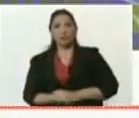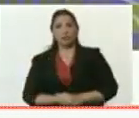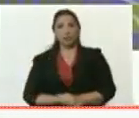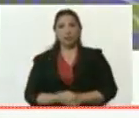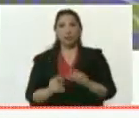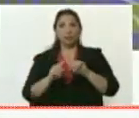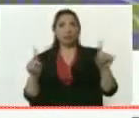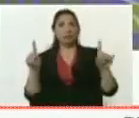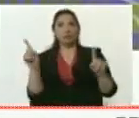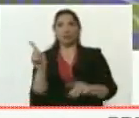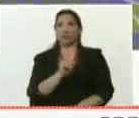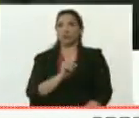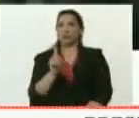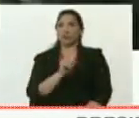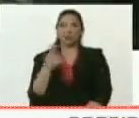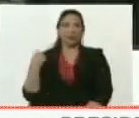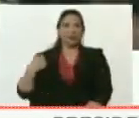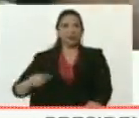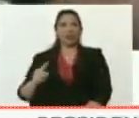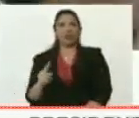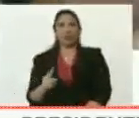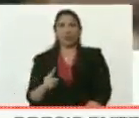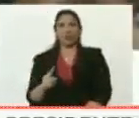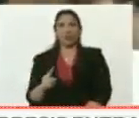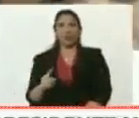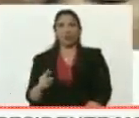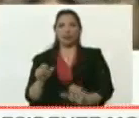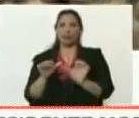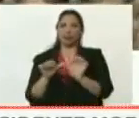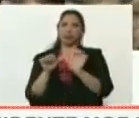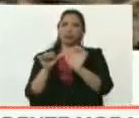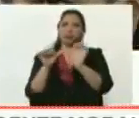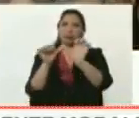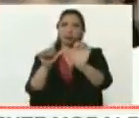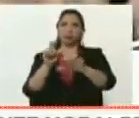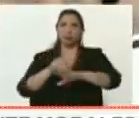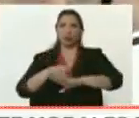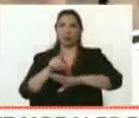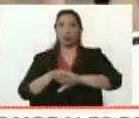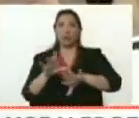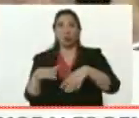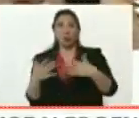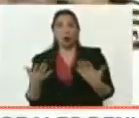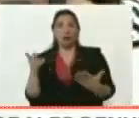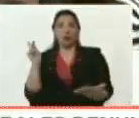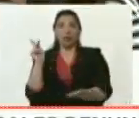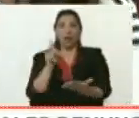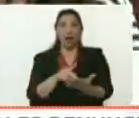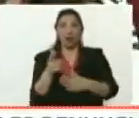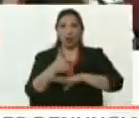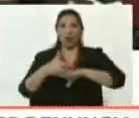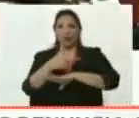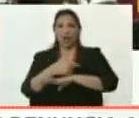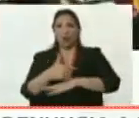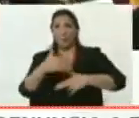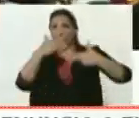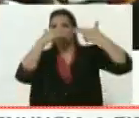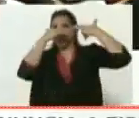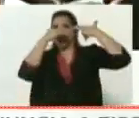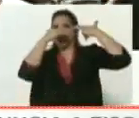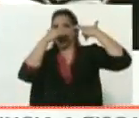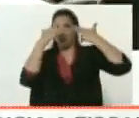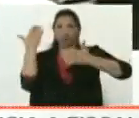Pero no tiene pervivencia en el tiempo. Cuando llegaron gobiernos sicarios